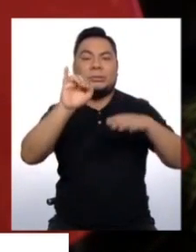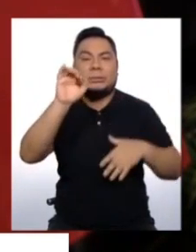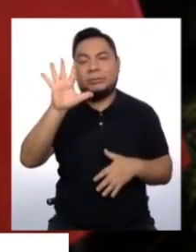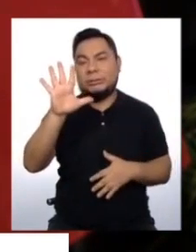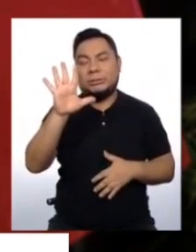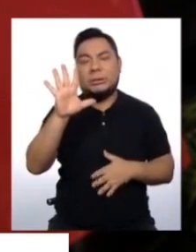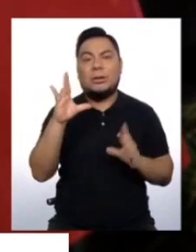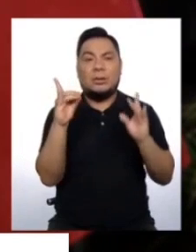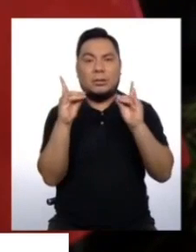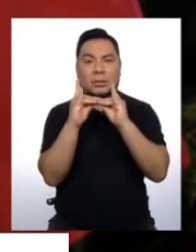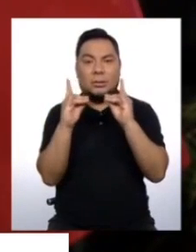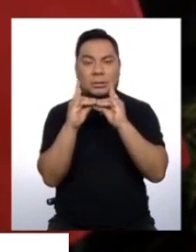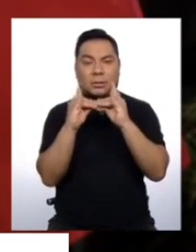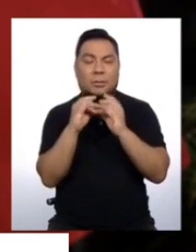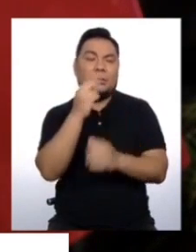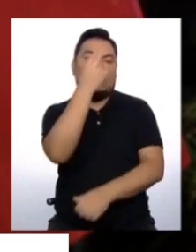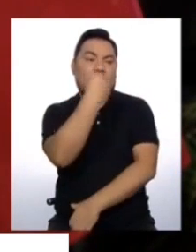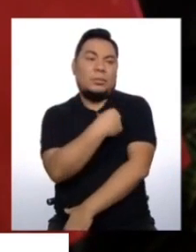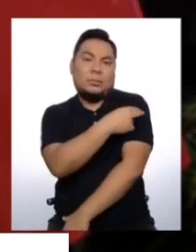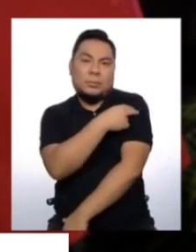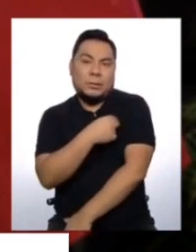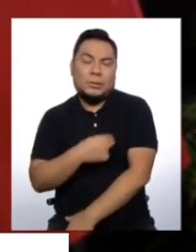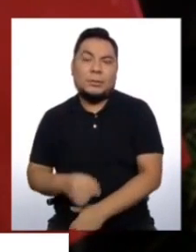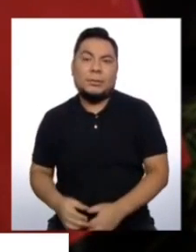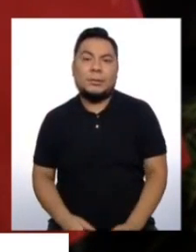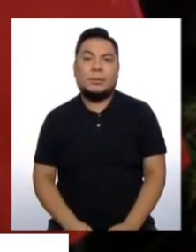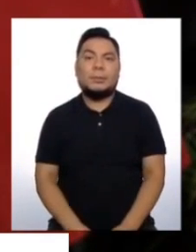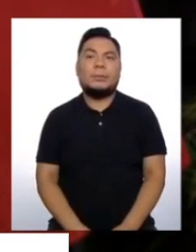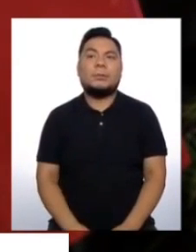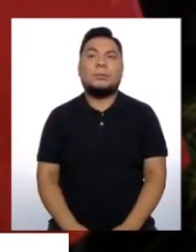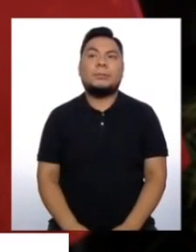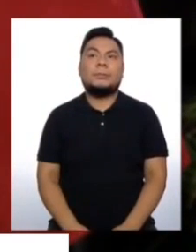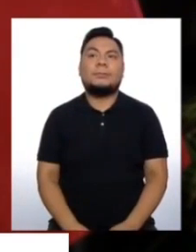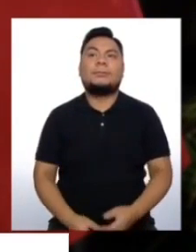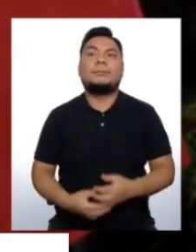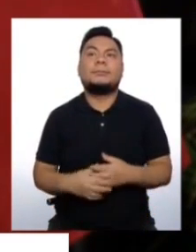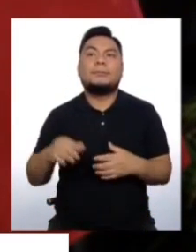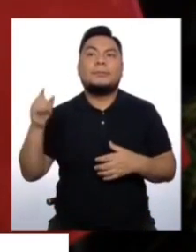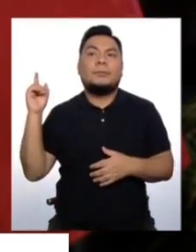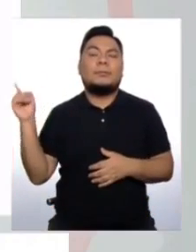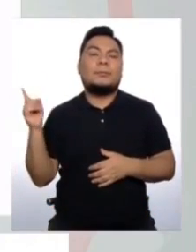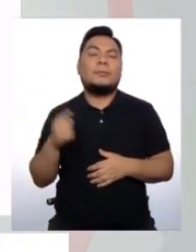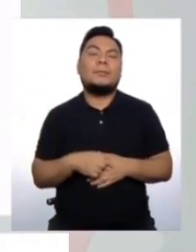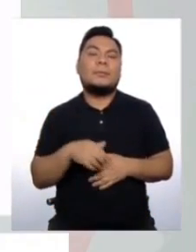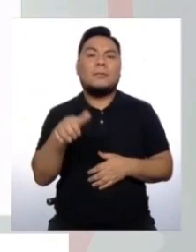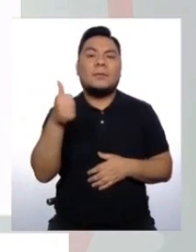10.965 camas hospitalarias. Ahí está. Son las